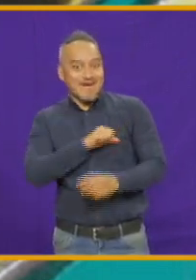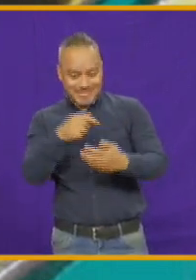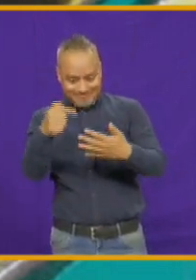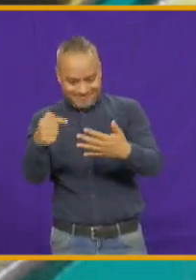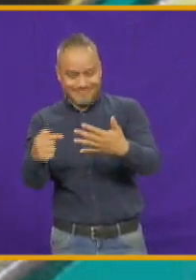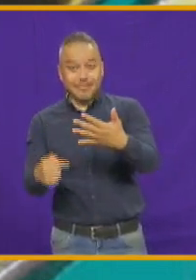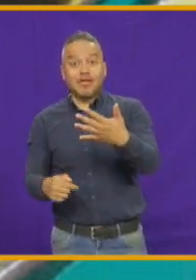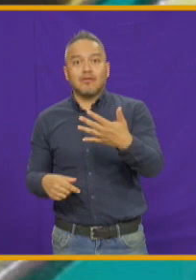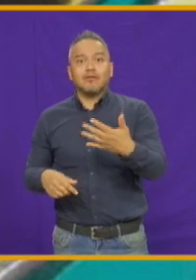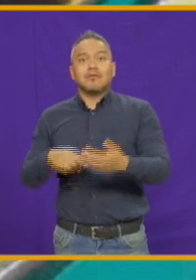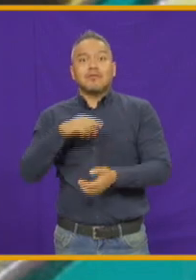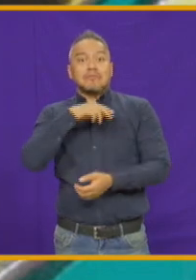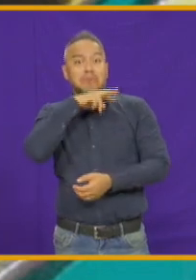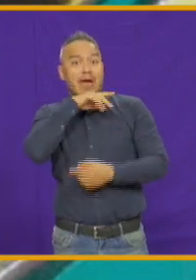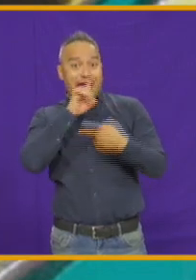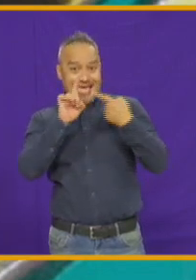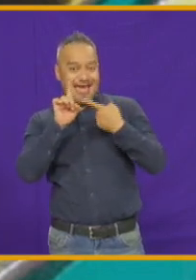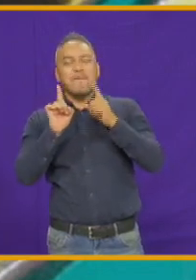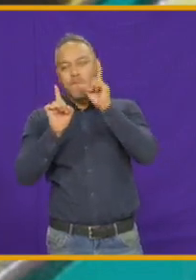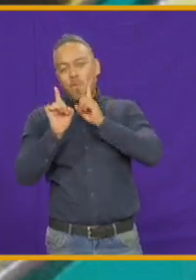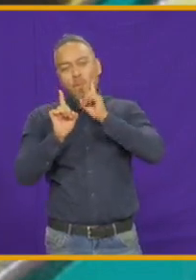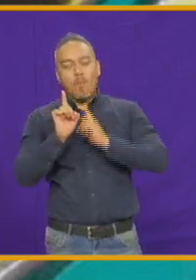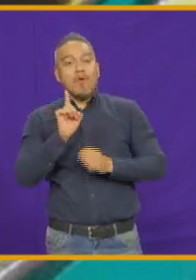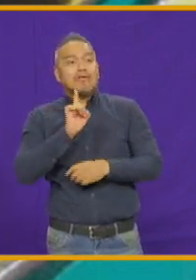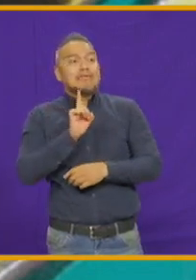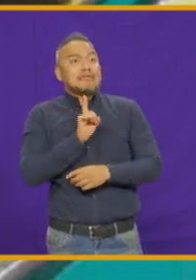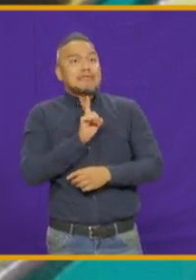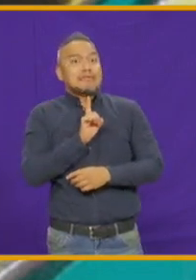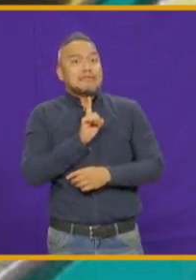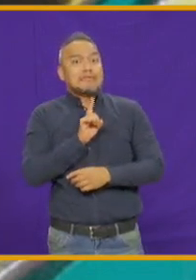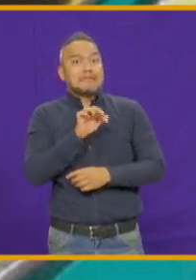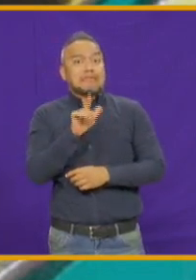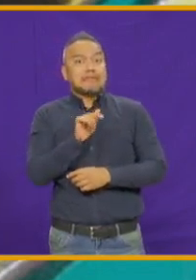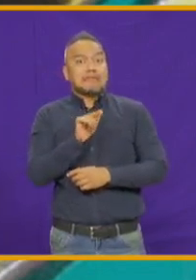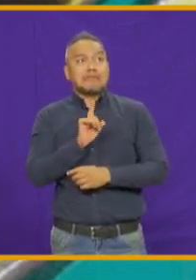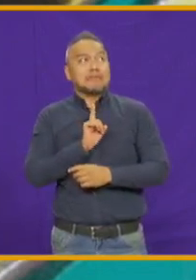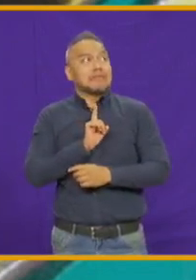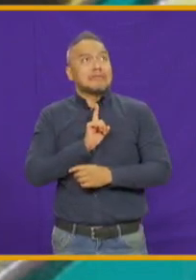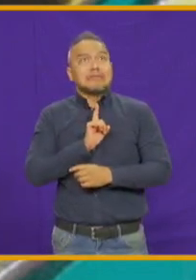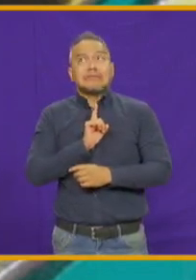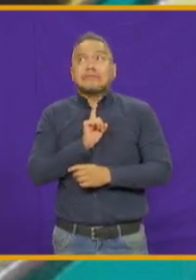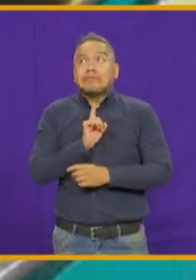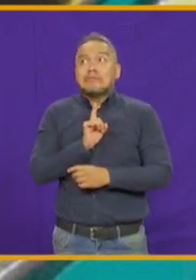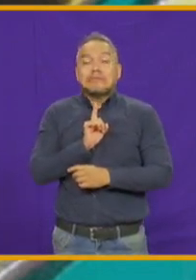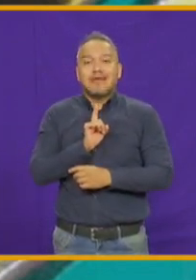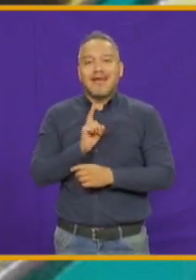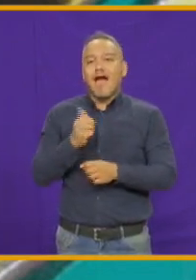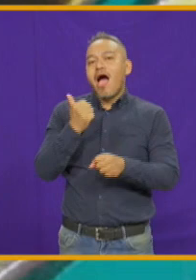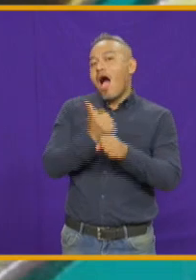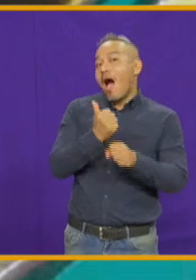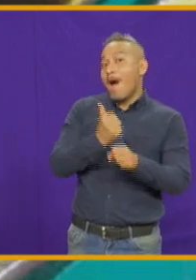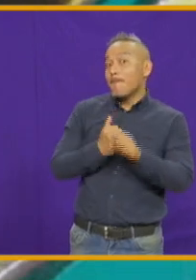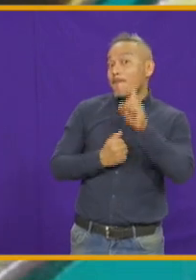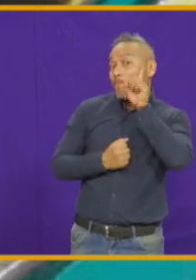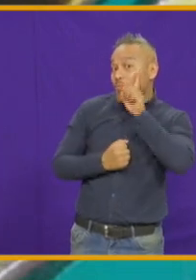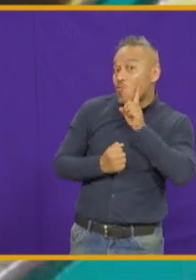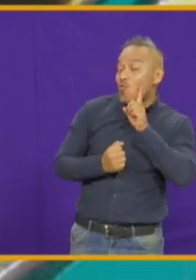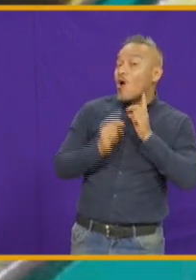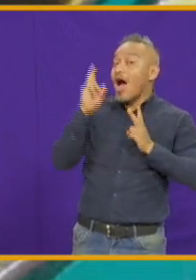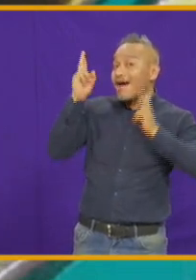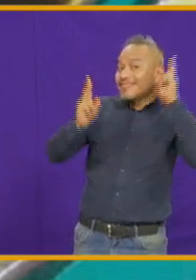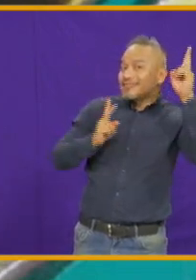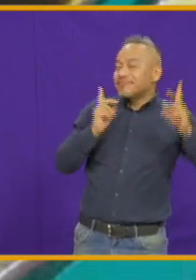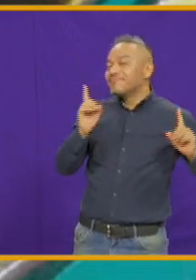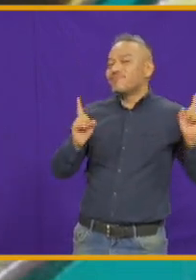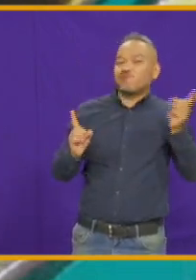entre tantas preocupaciones llegó el momento en que la abuela va de visita